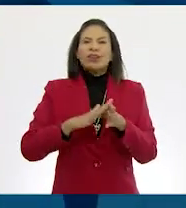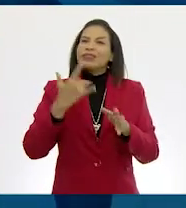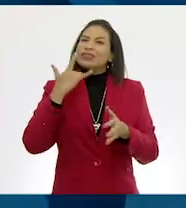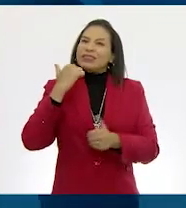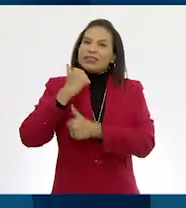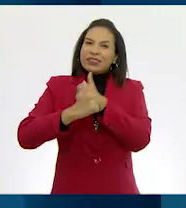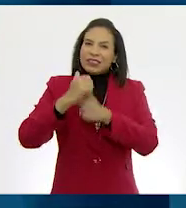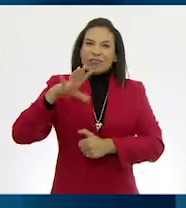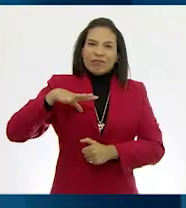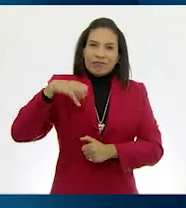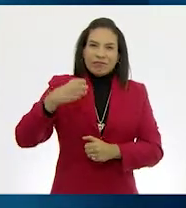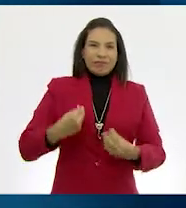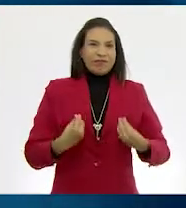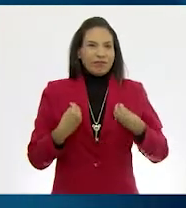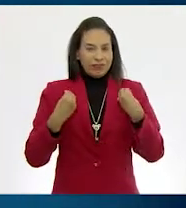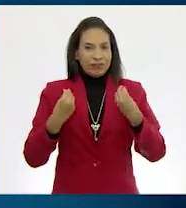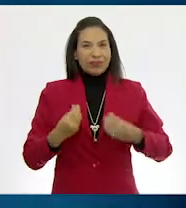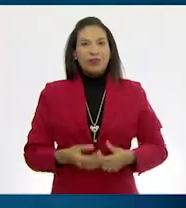sobrevivencia